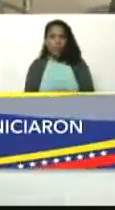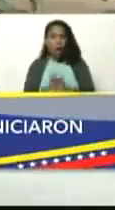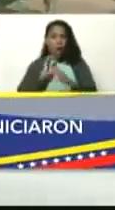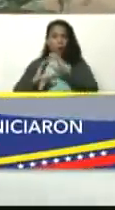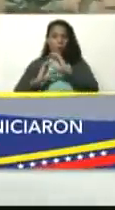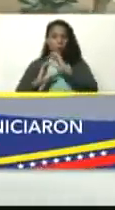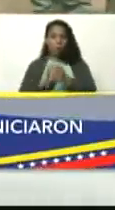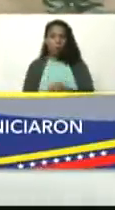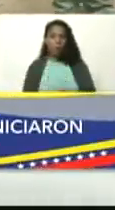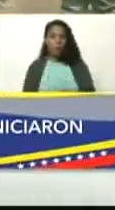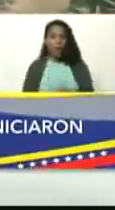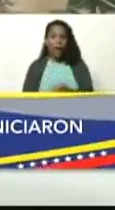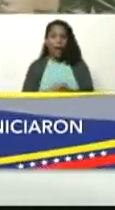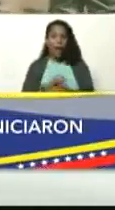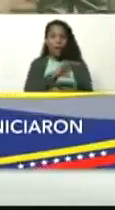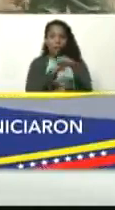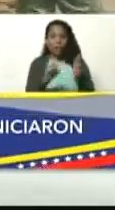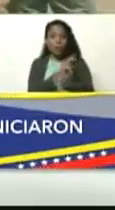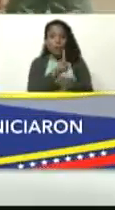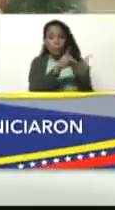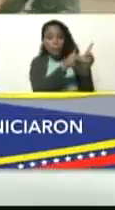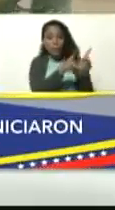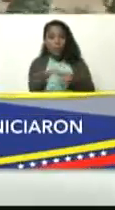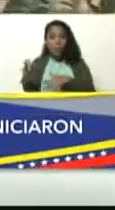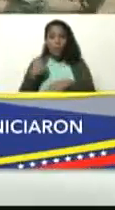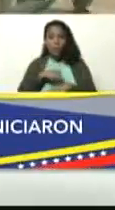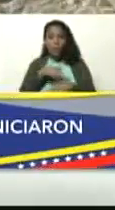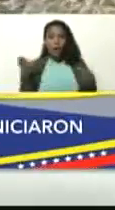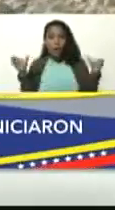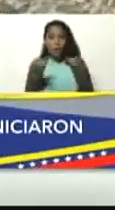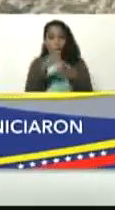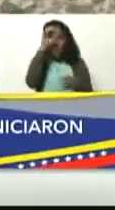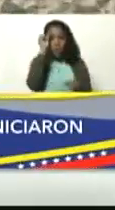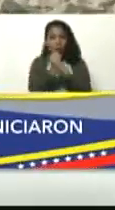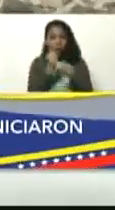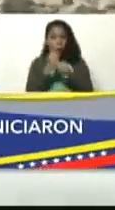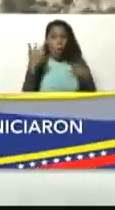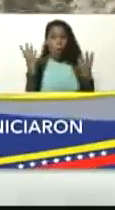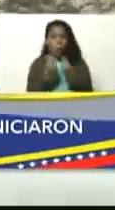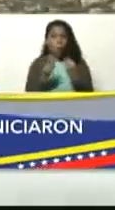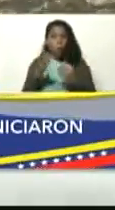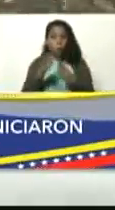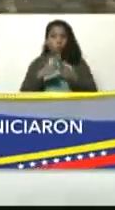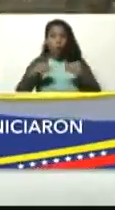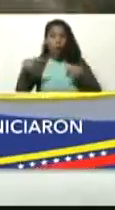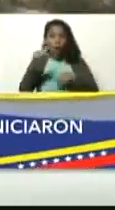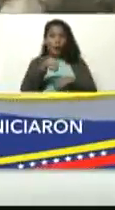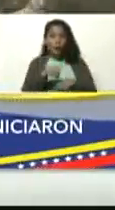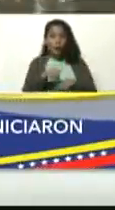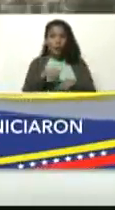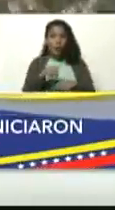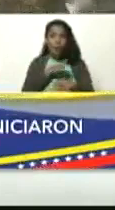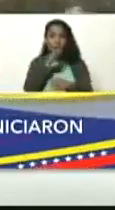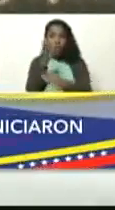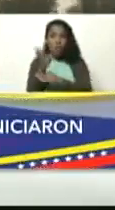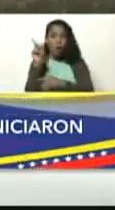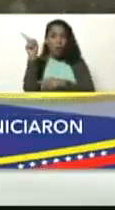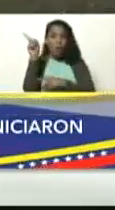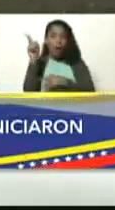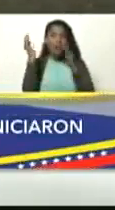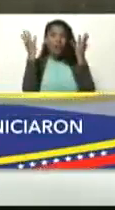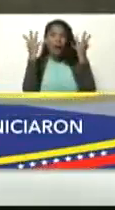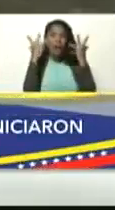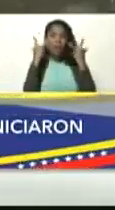Comunicación y el vicepresidente de Planificación, que estamos en esta reunión de trabajo aquí. Estuvimos allá en el Castaño y